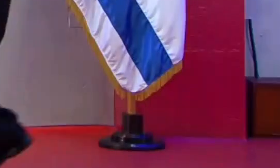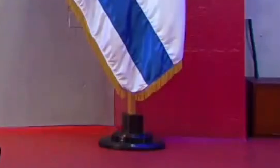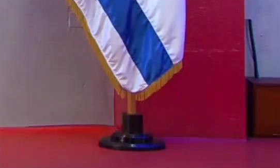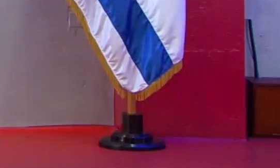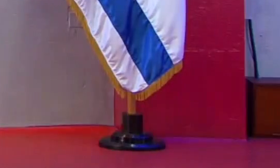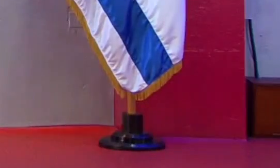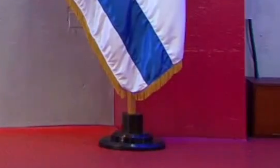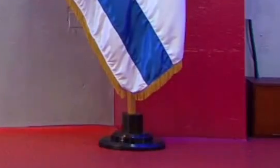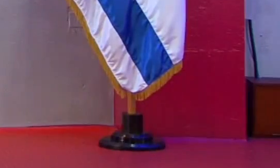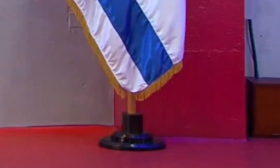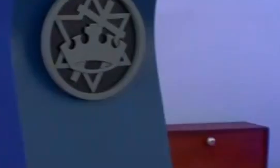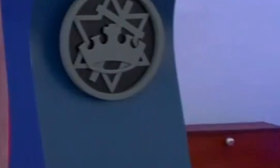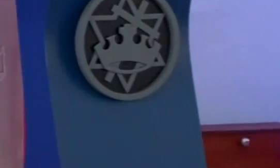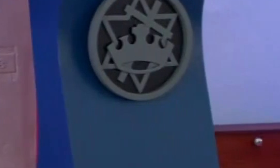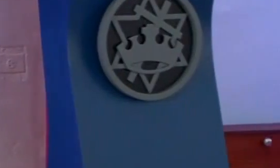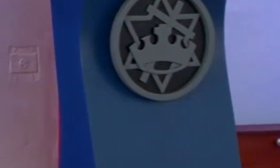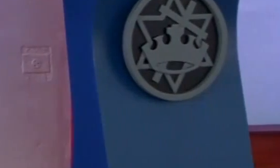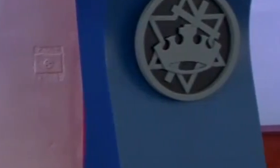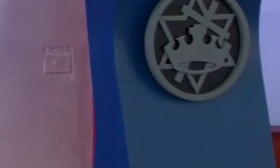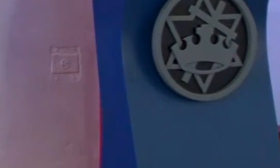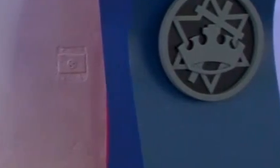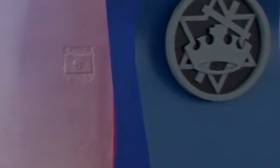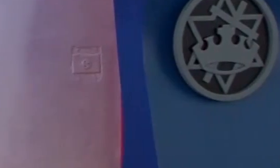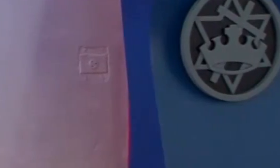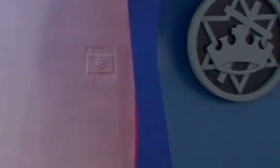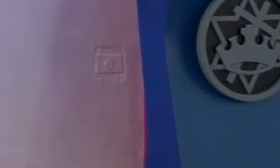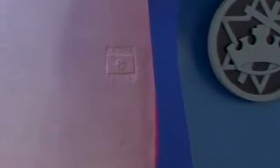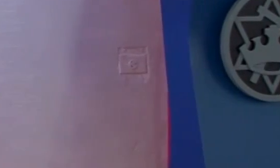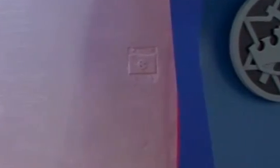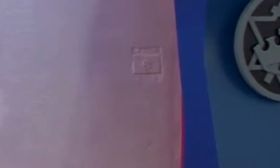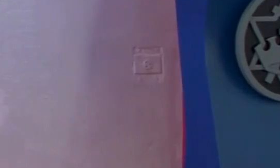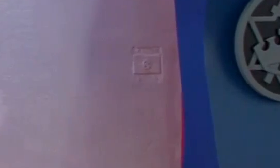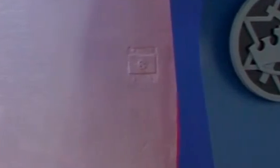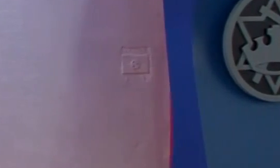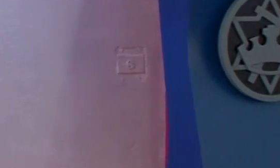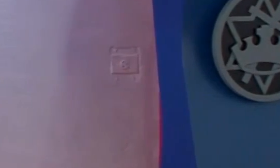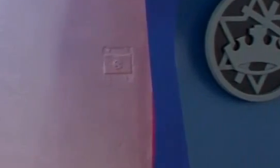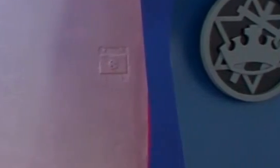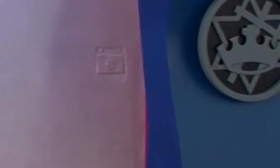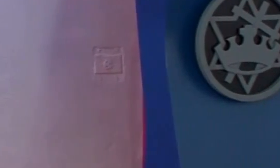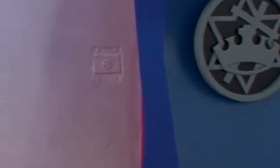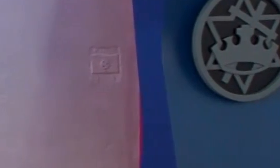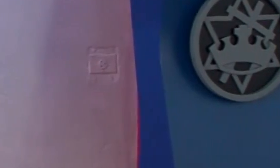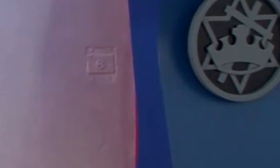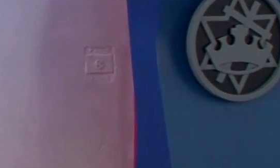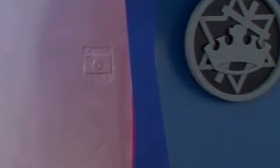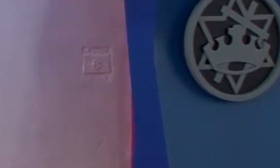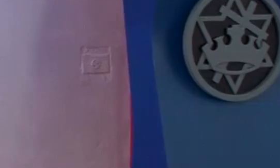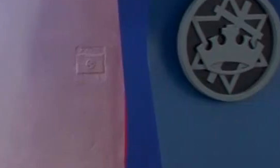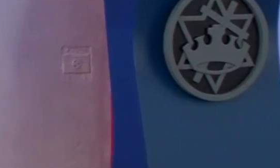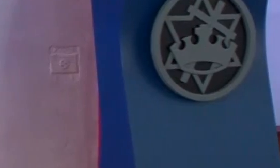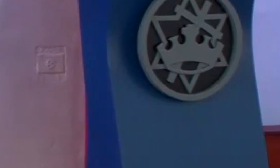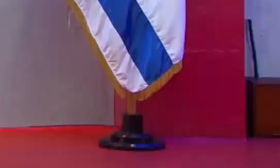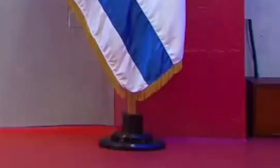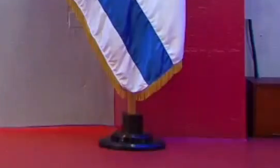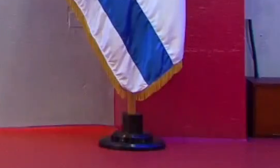un ejemplo de una familia que no es de la organización que no es de la iglesia pero son cristianos y en algún momento